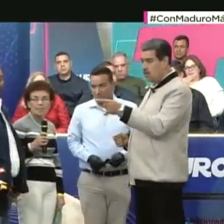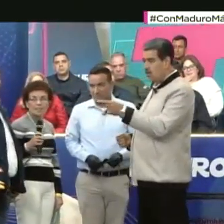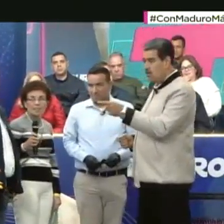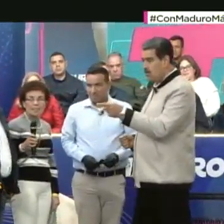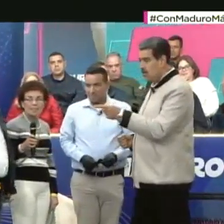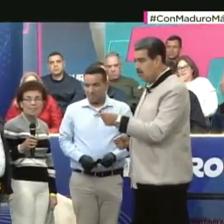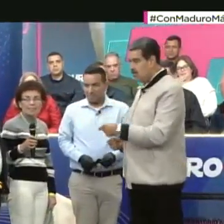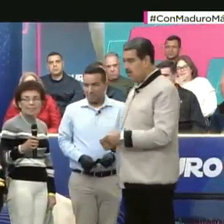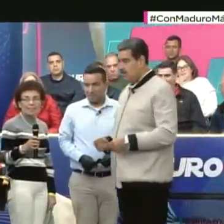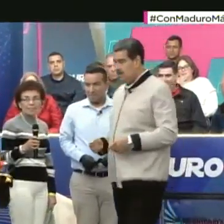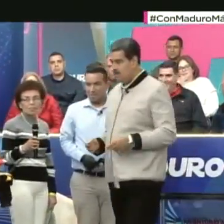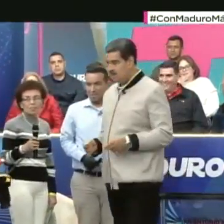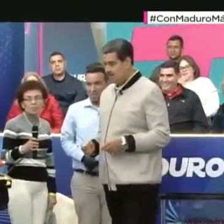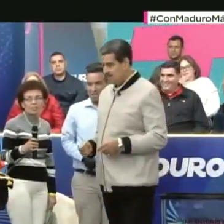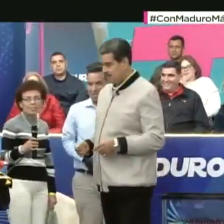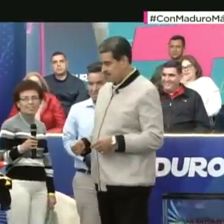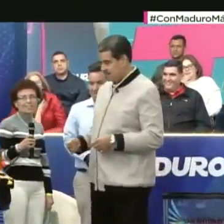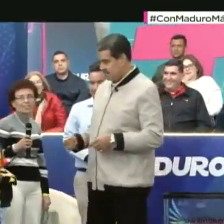tú? ¿Para qué más?